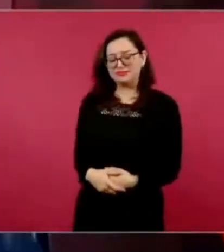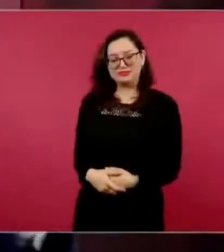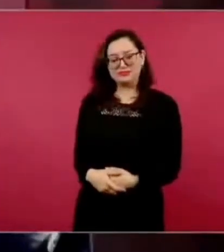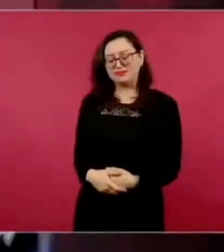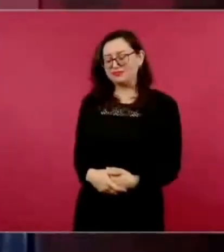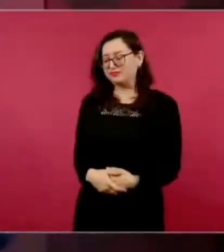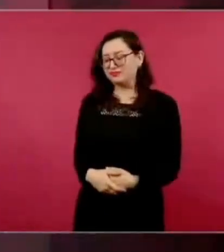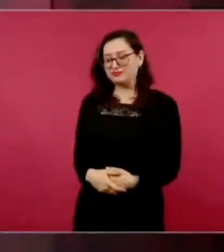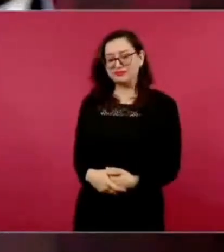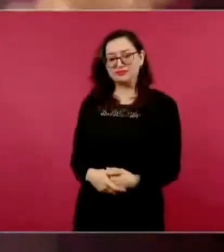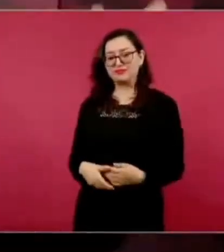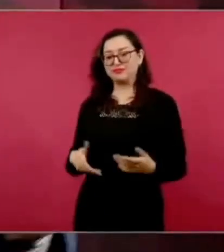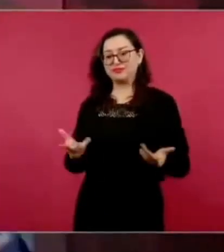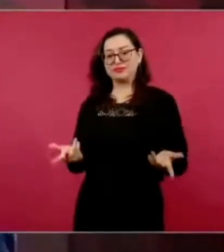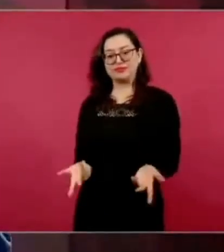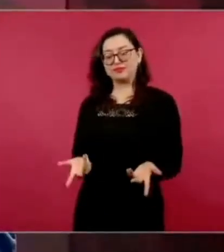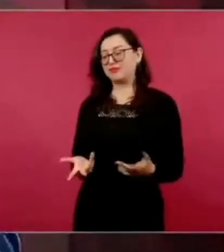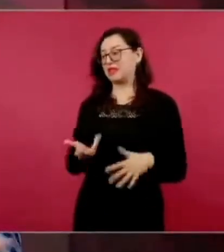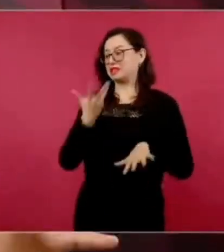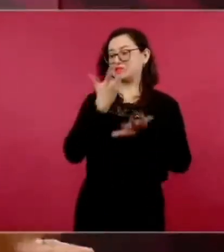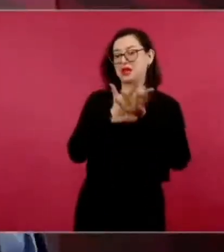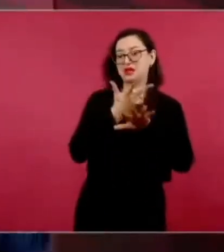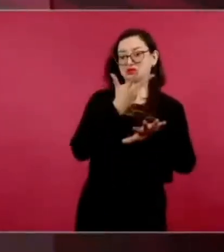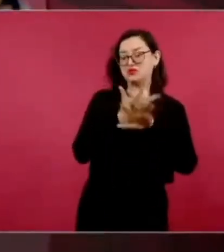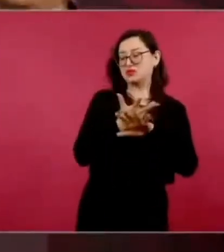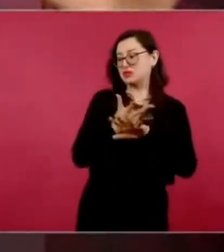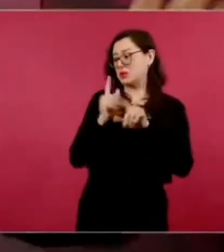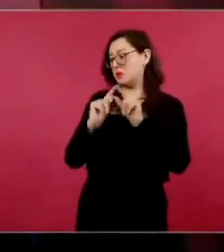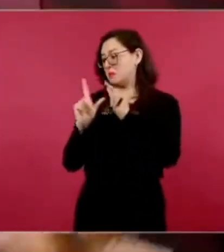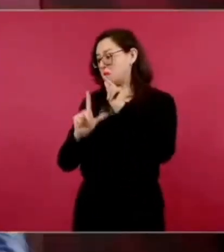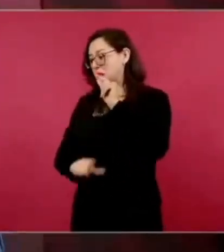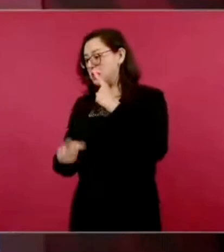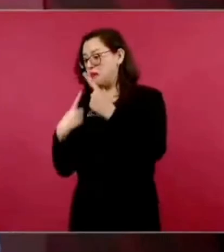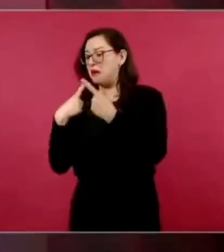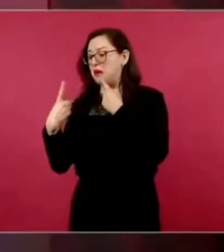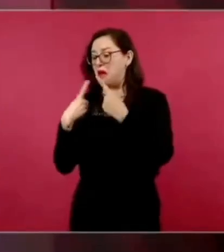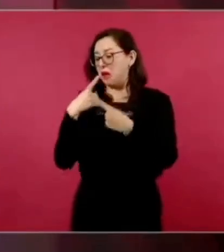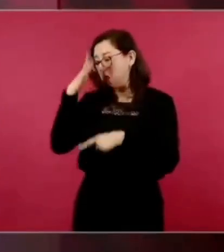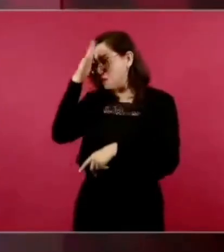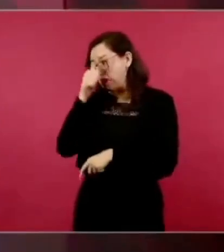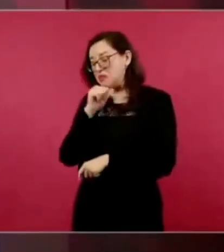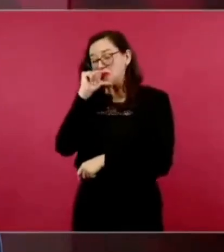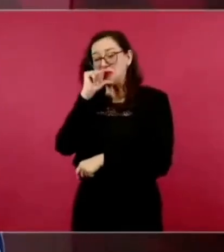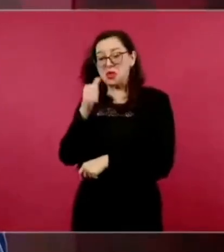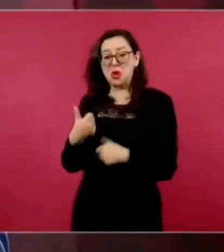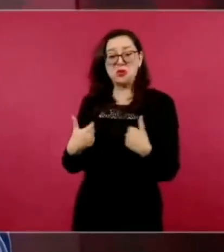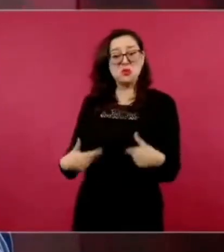que están rotas las pláticas para el tratado.